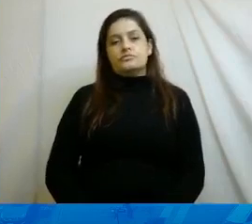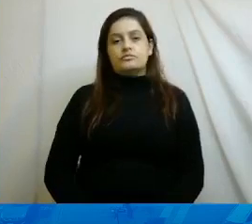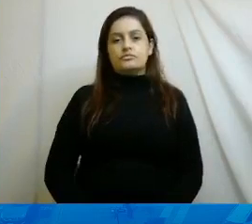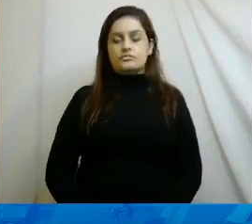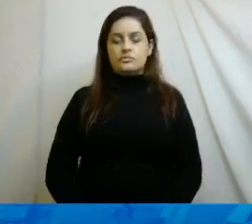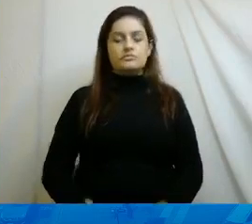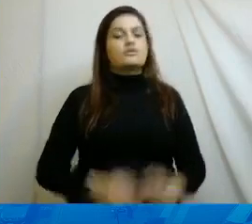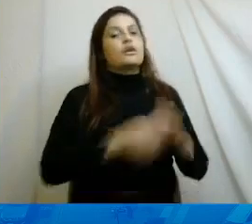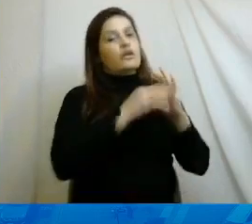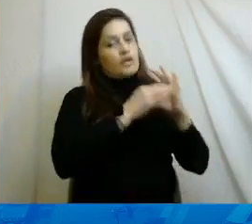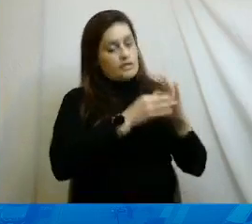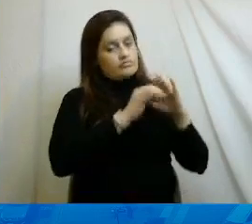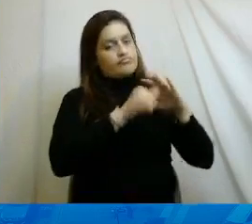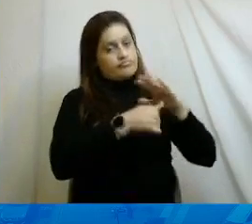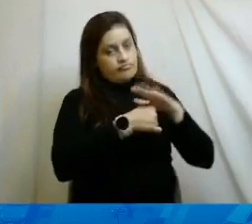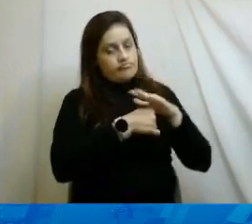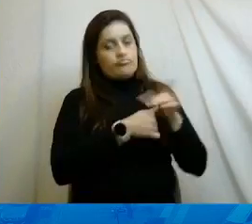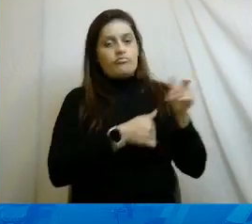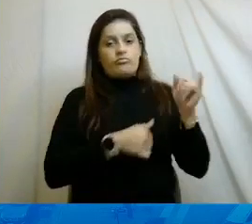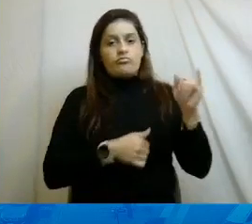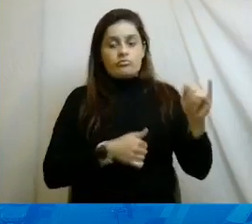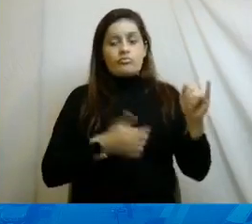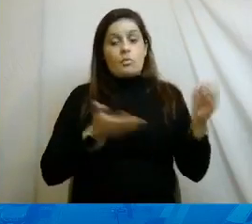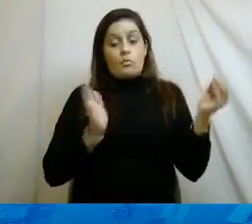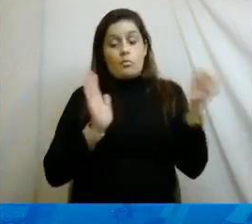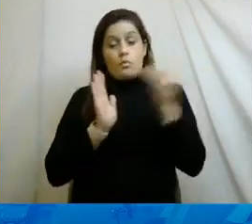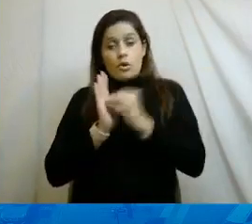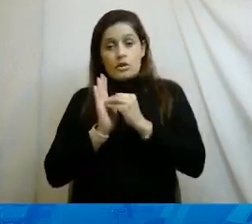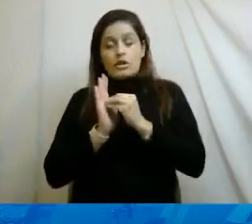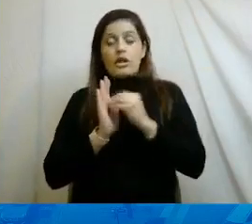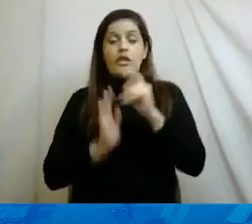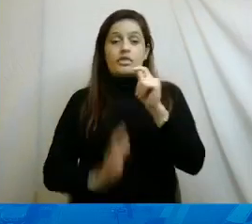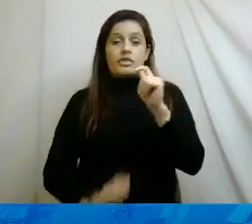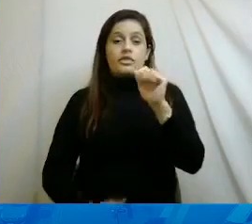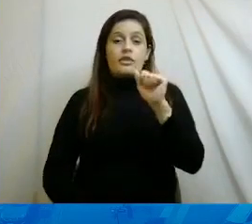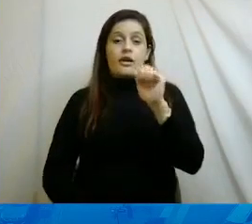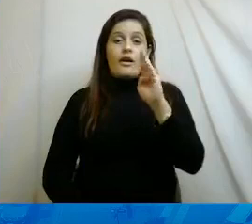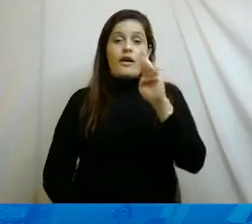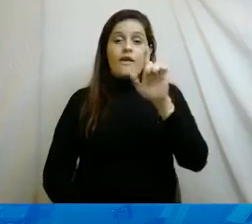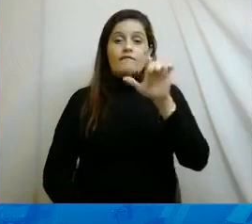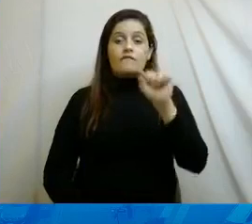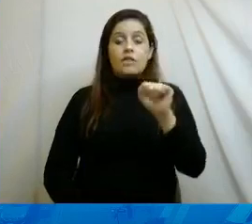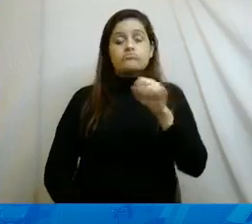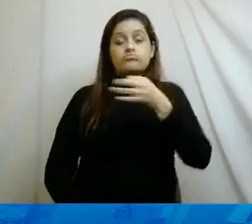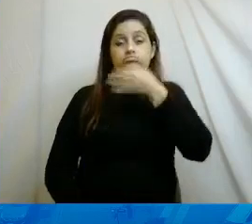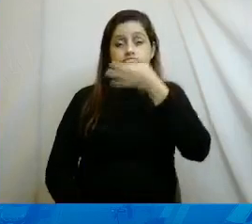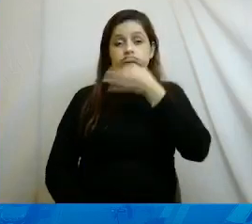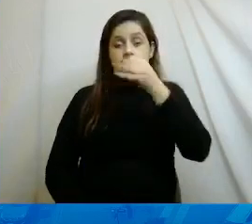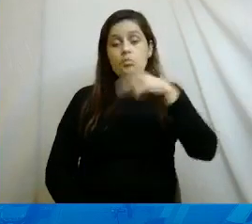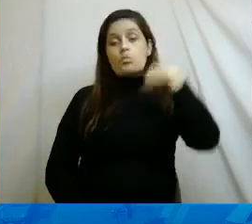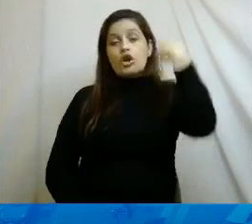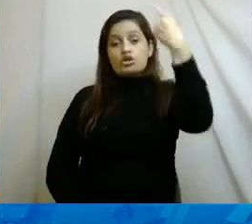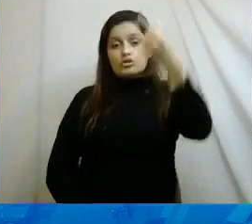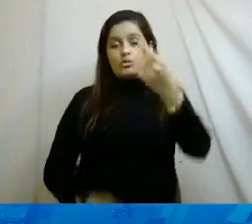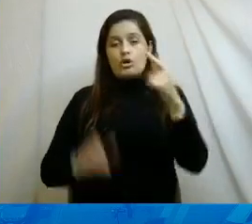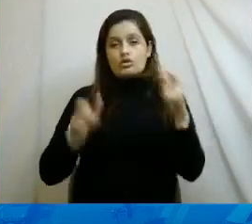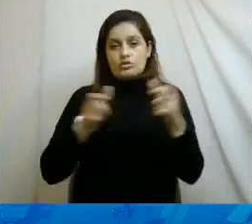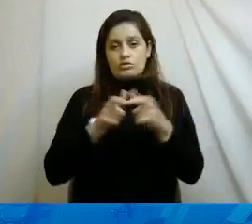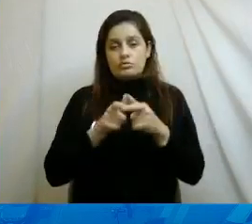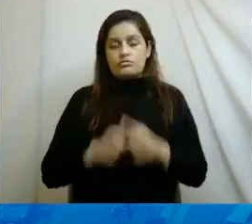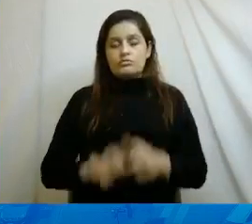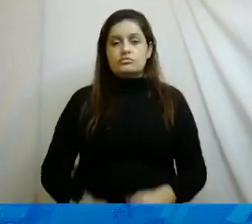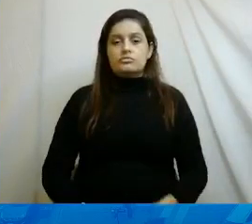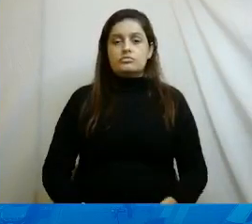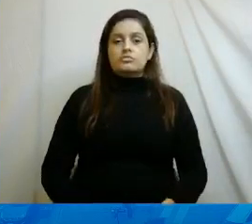Gracias, concejal. Lo podemos poner como punto de tabla o de exposición en el próximo consejo y